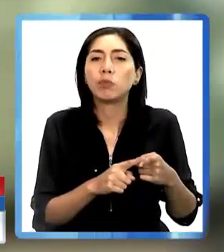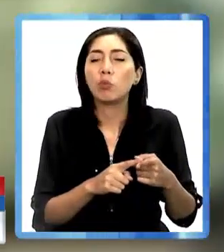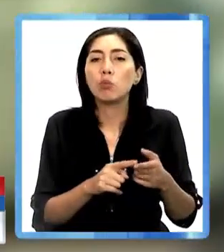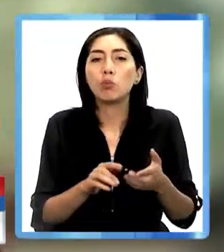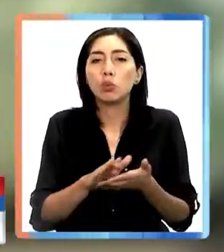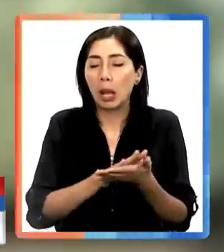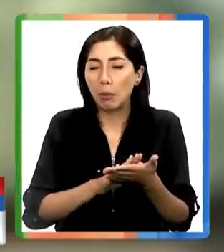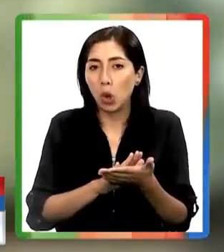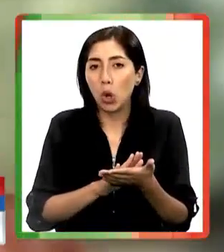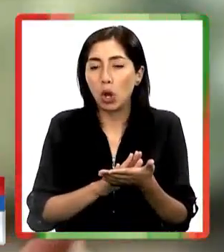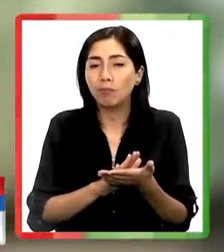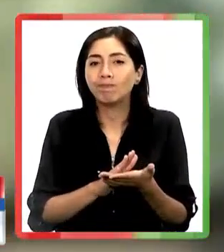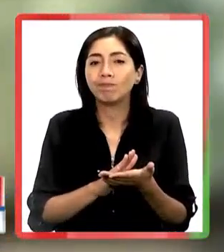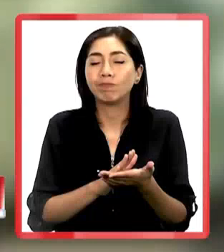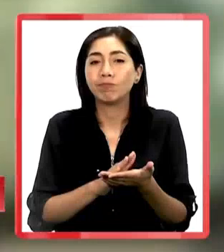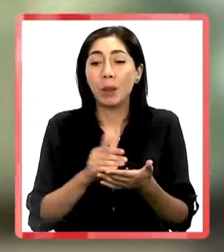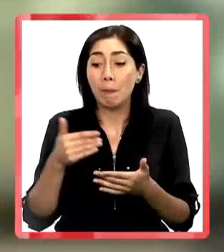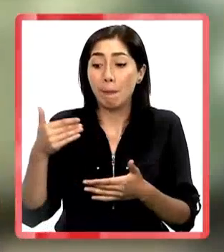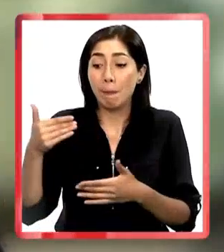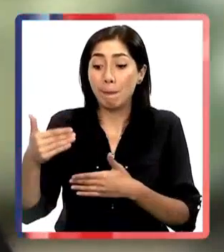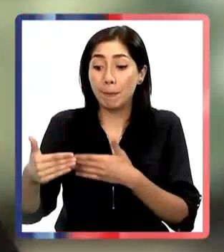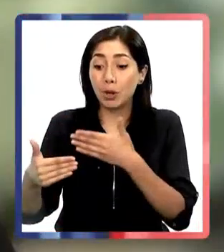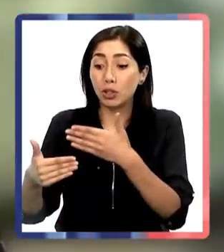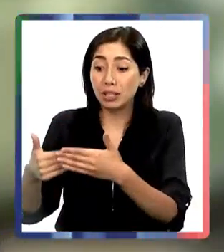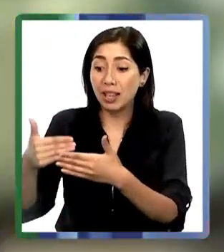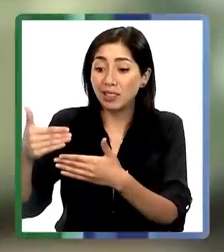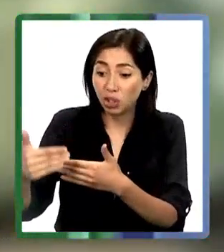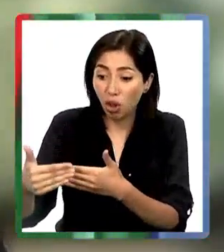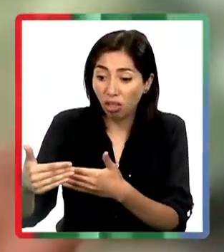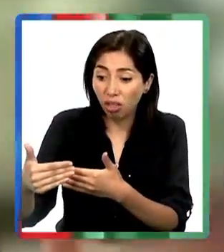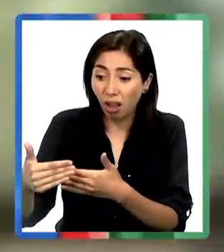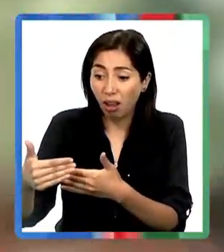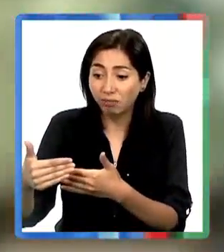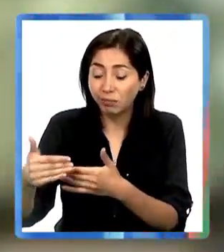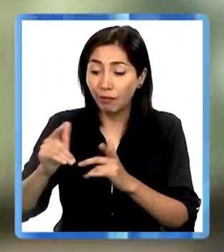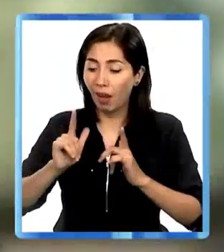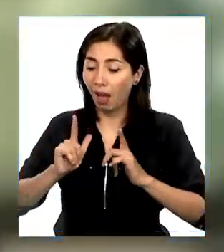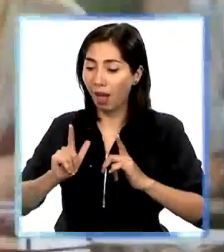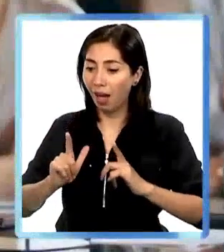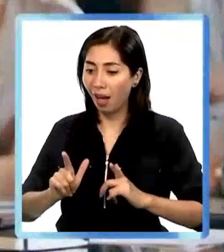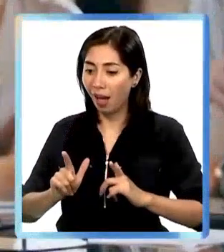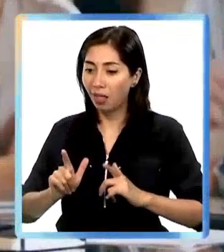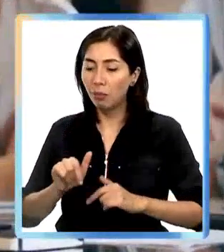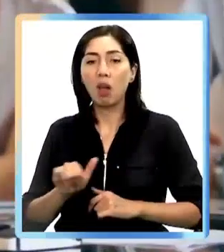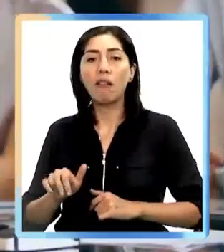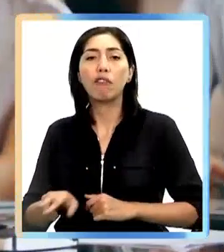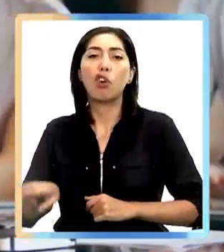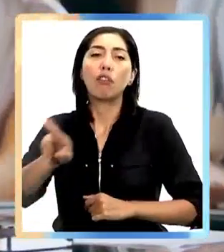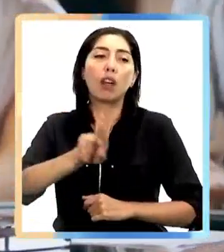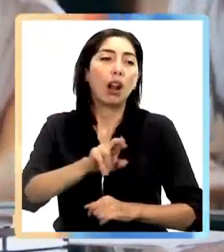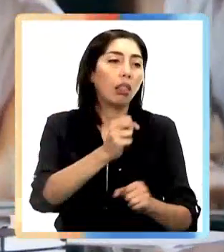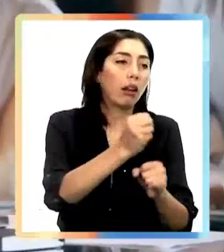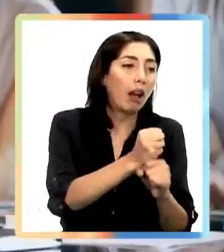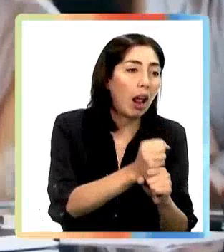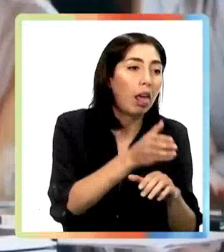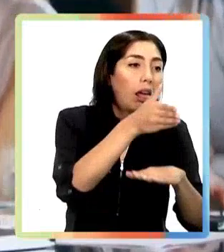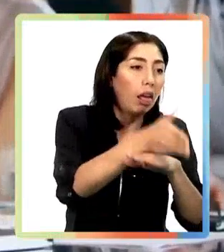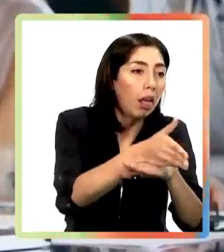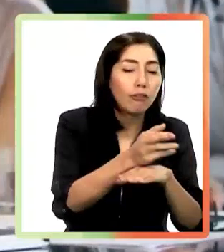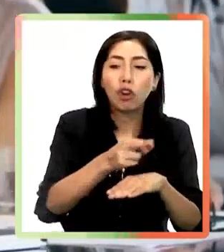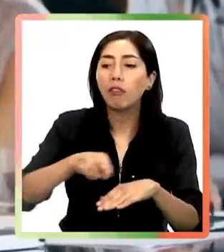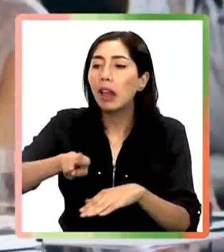al cambio, ¿no? Y al proceso de volver al trabajo o volver a nuestras actividades